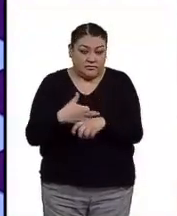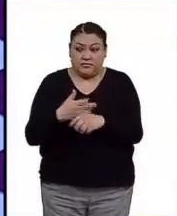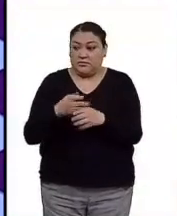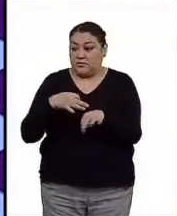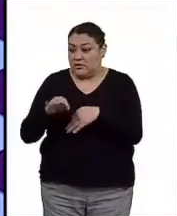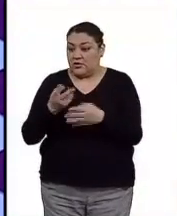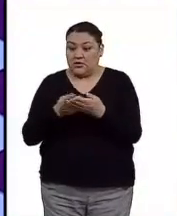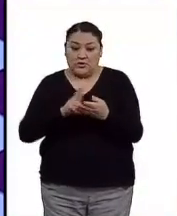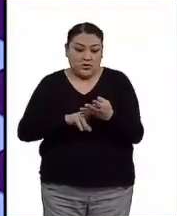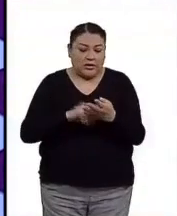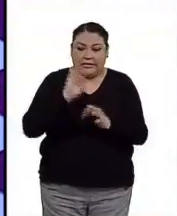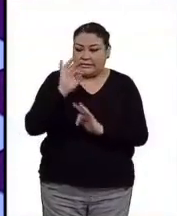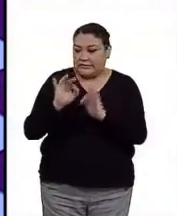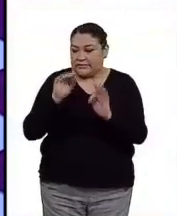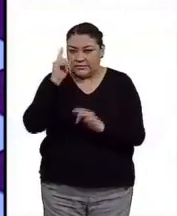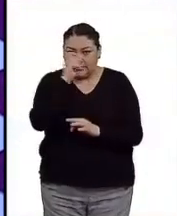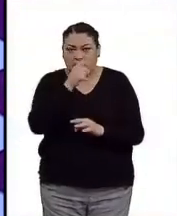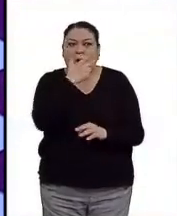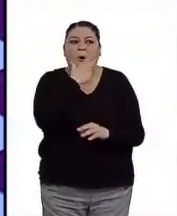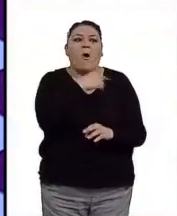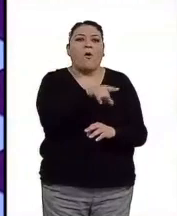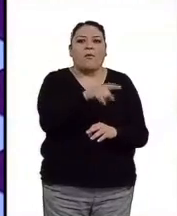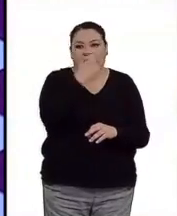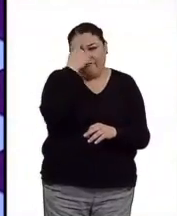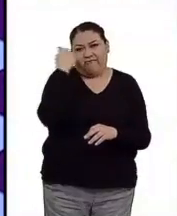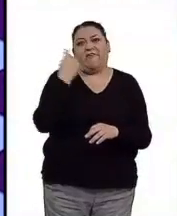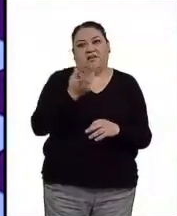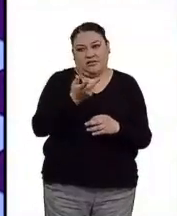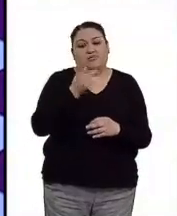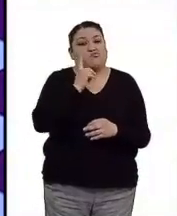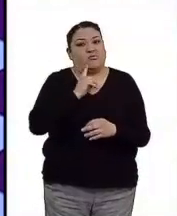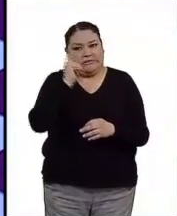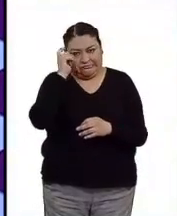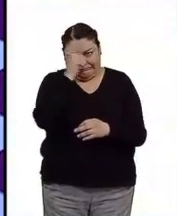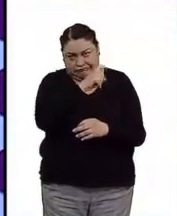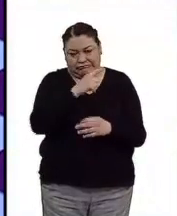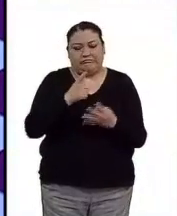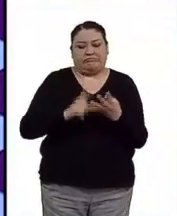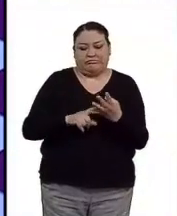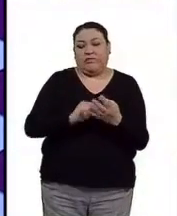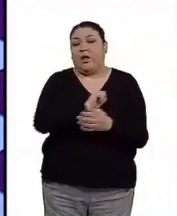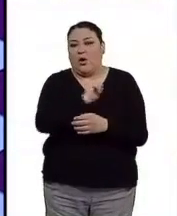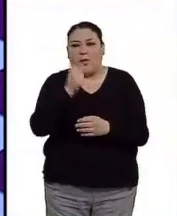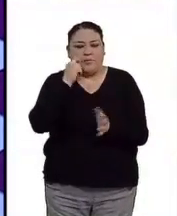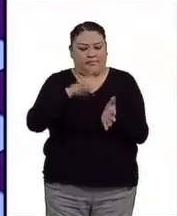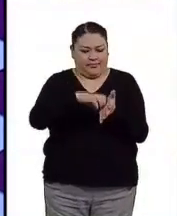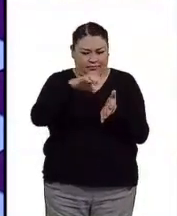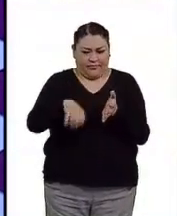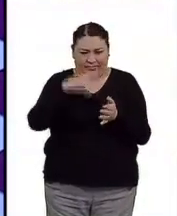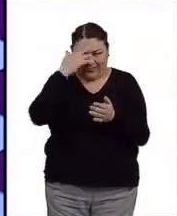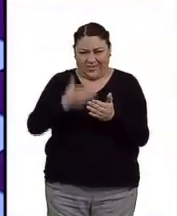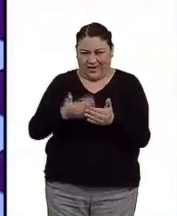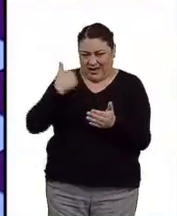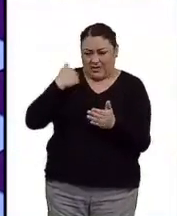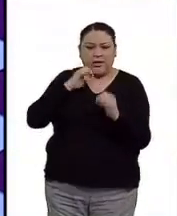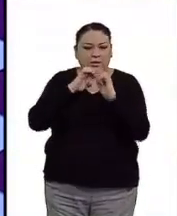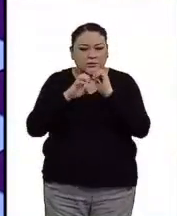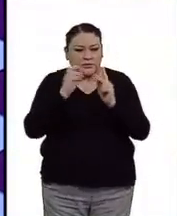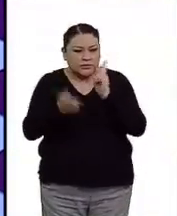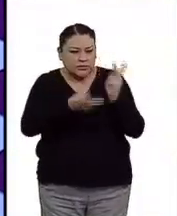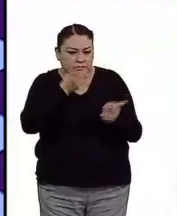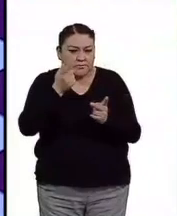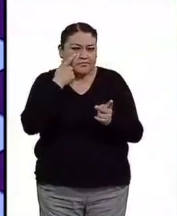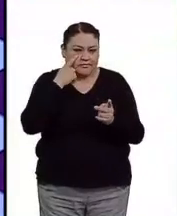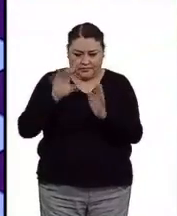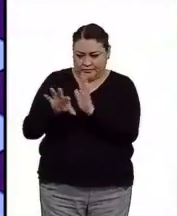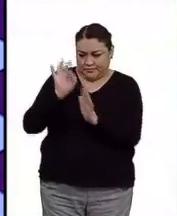personal, mayor que en el caso de los hombres, quiero decir. Y para muestra algunos datos de la Encuesta Nacional de Ocupación y Empleo.